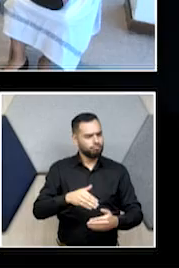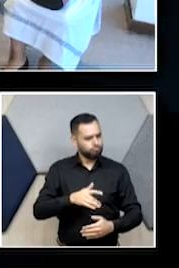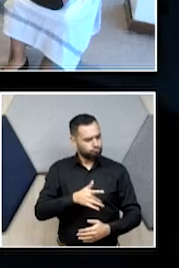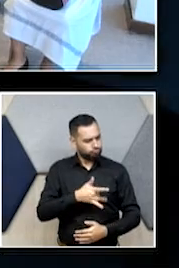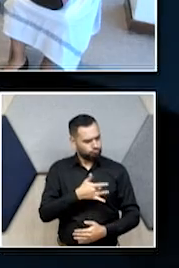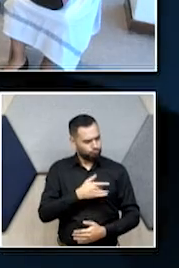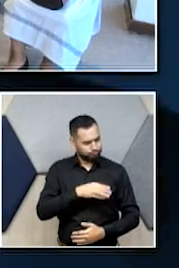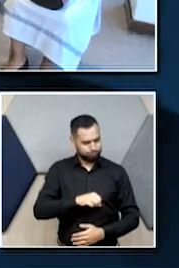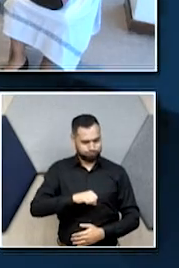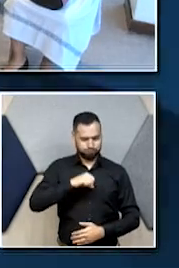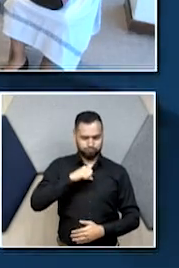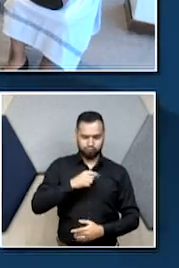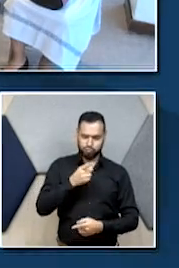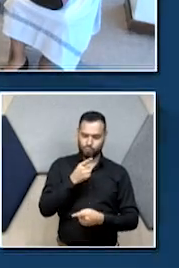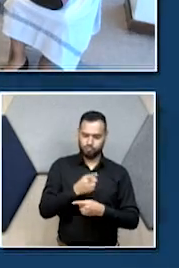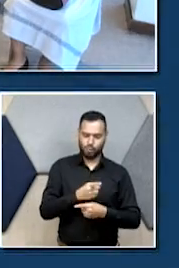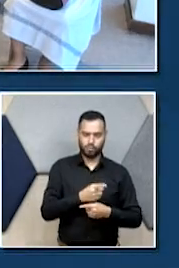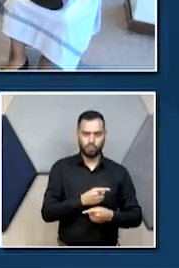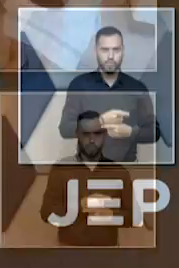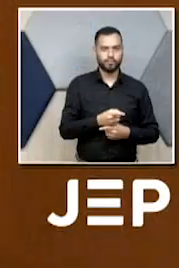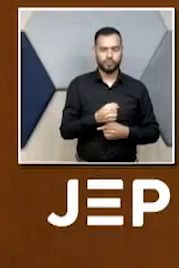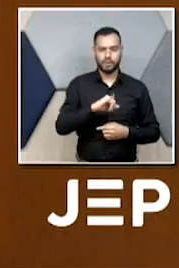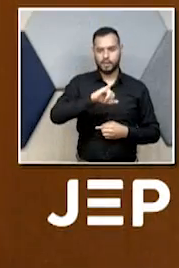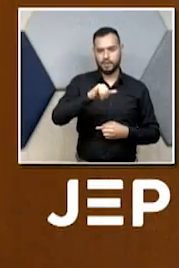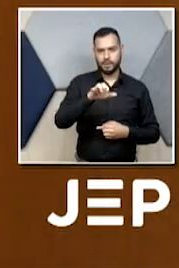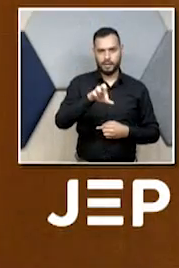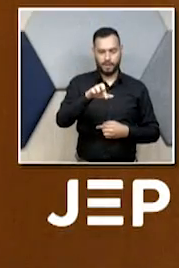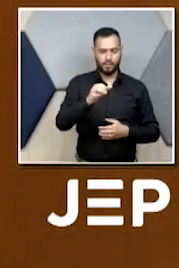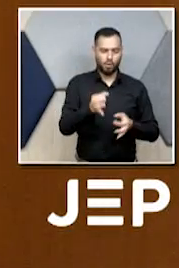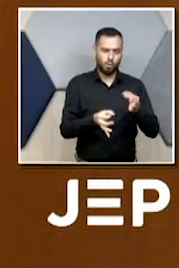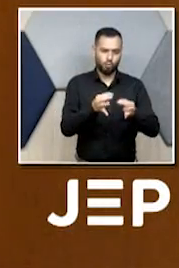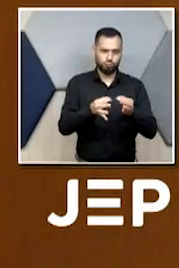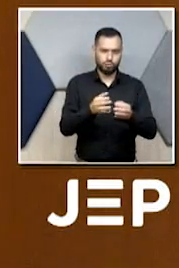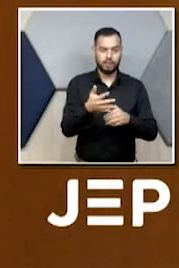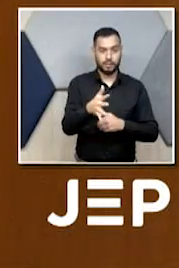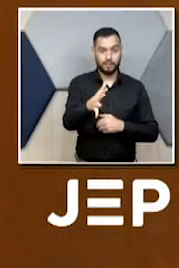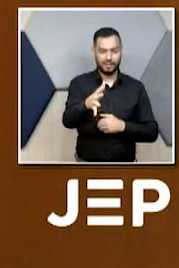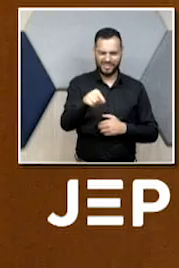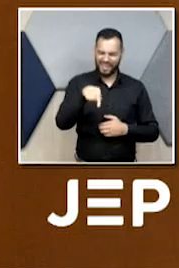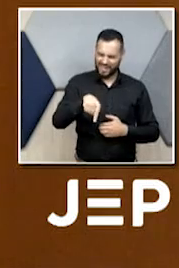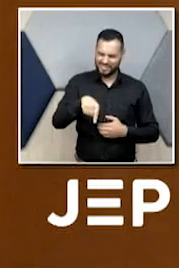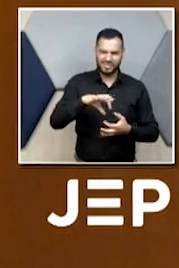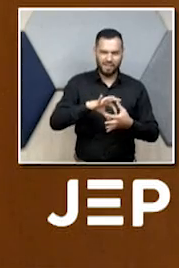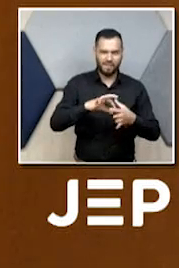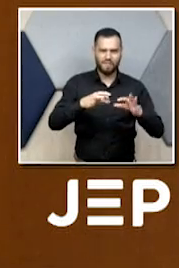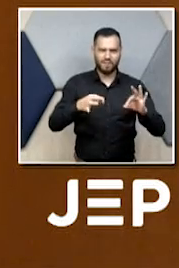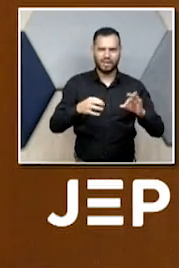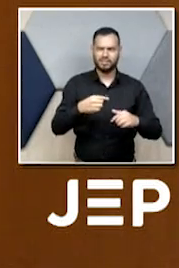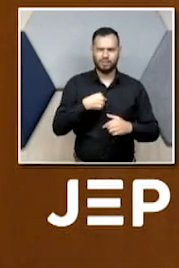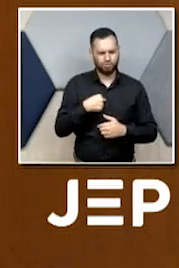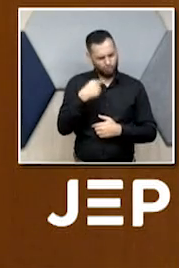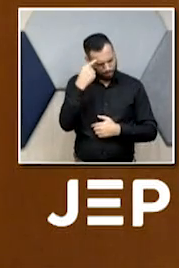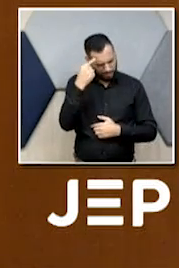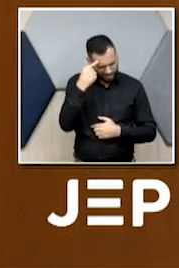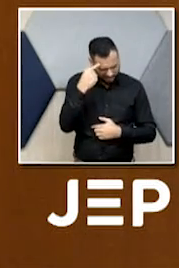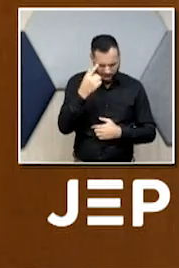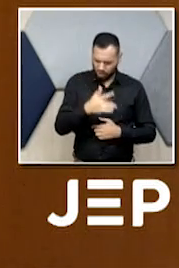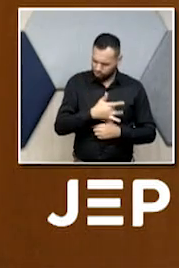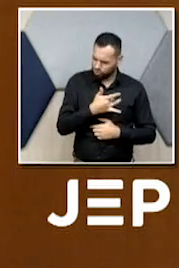esta justicia transicional. Y esta frase la he pensado, la he sentido como un